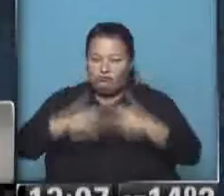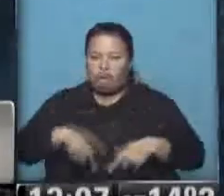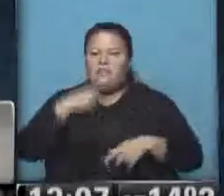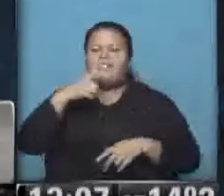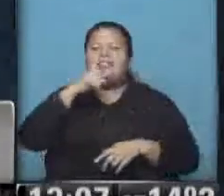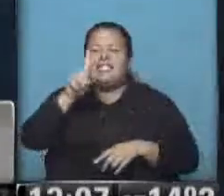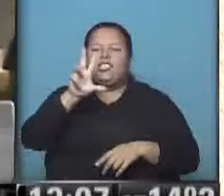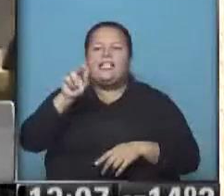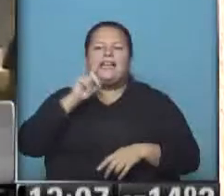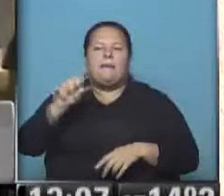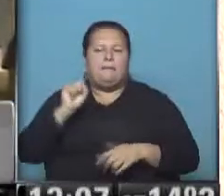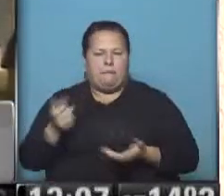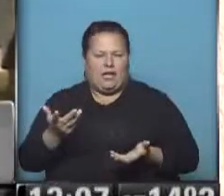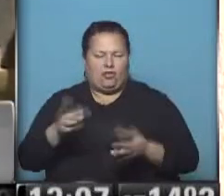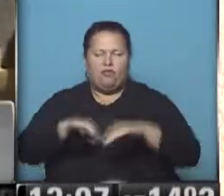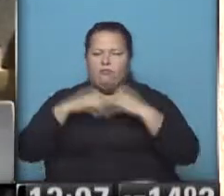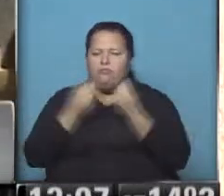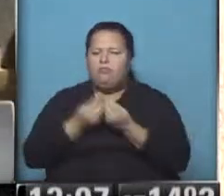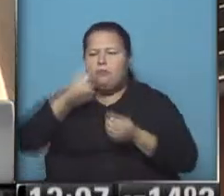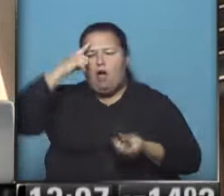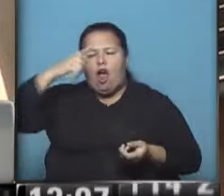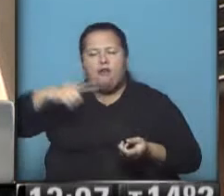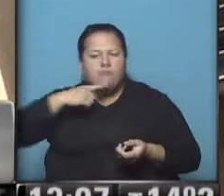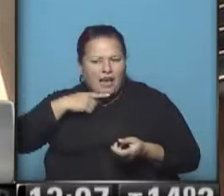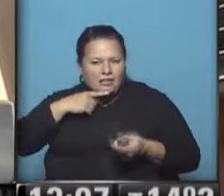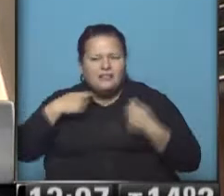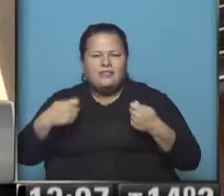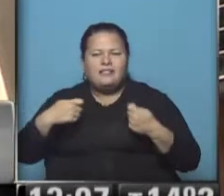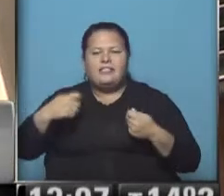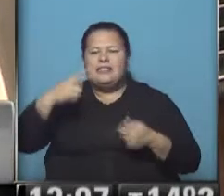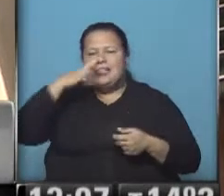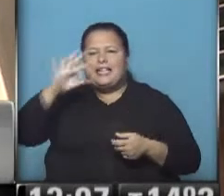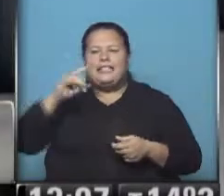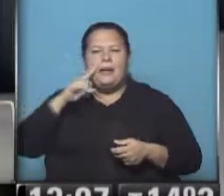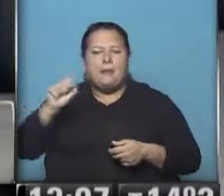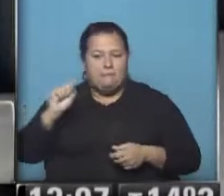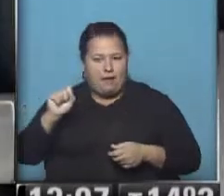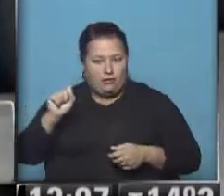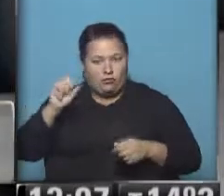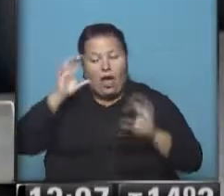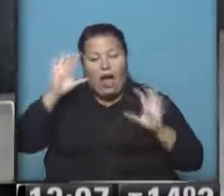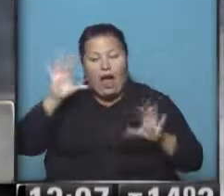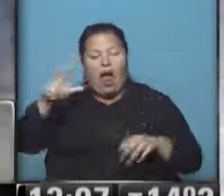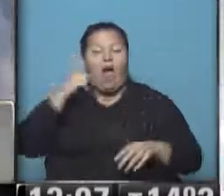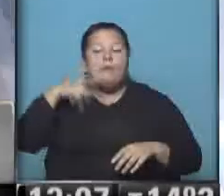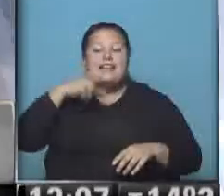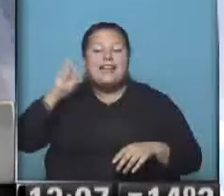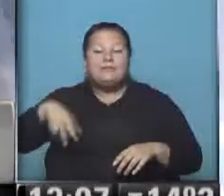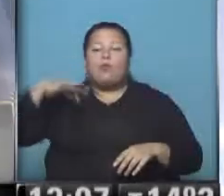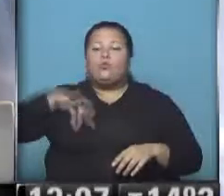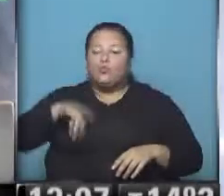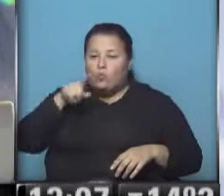a 130 mil pesos, con un promedio mensual de 70 mil pesos. Recordemos que Nisman cobraba como